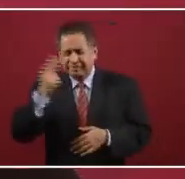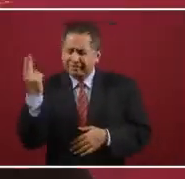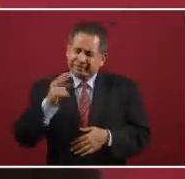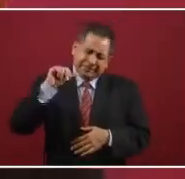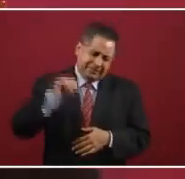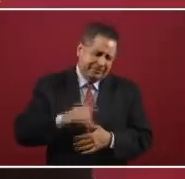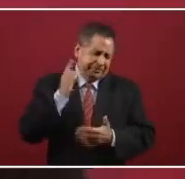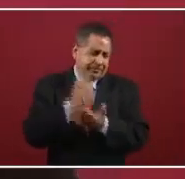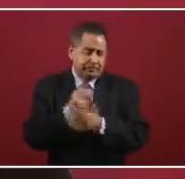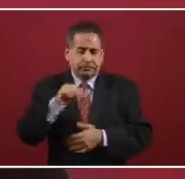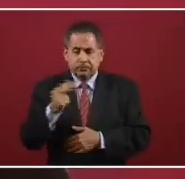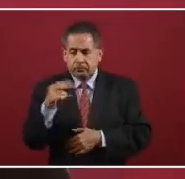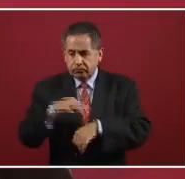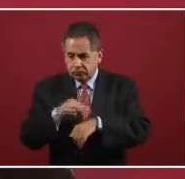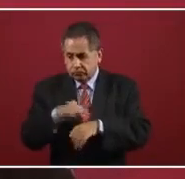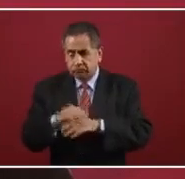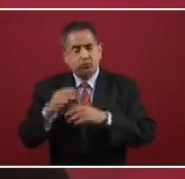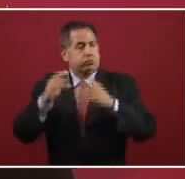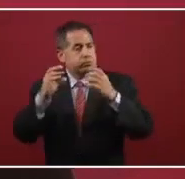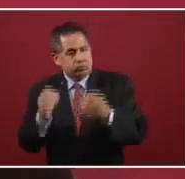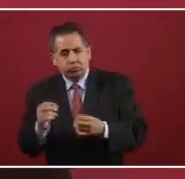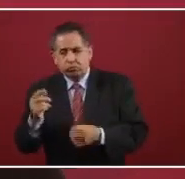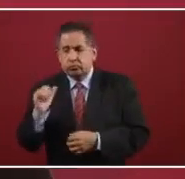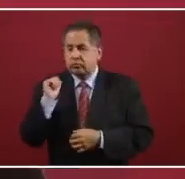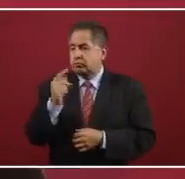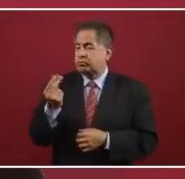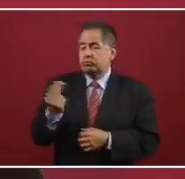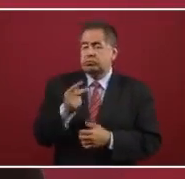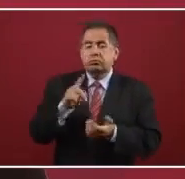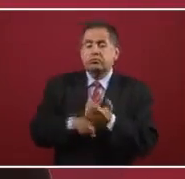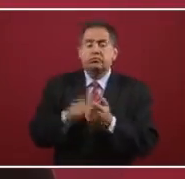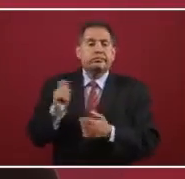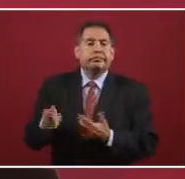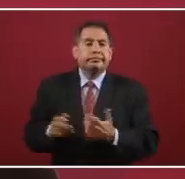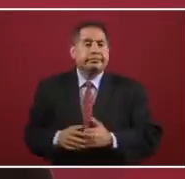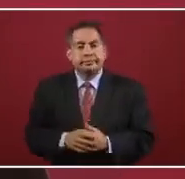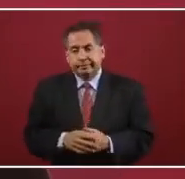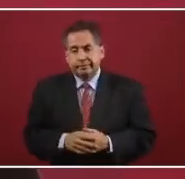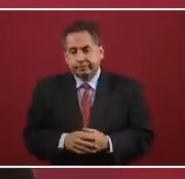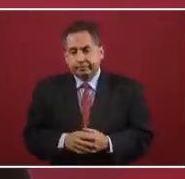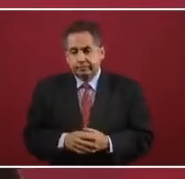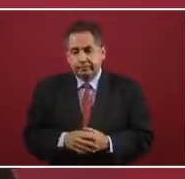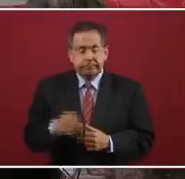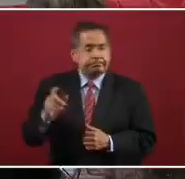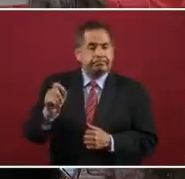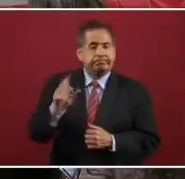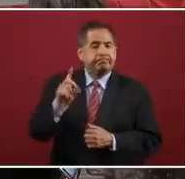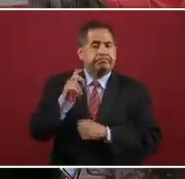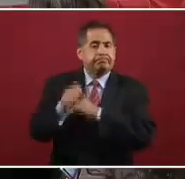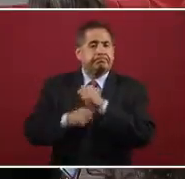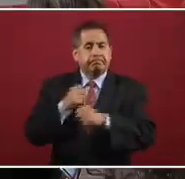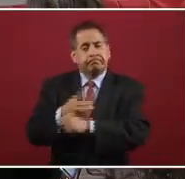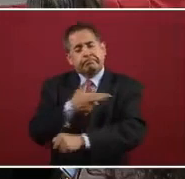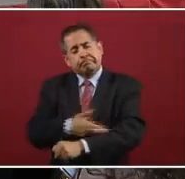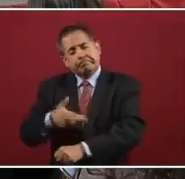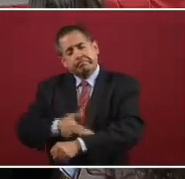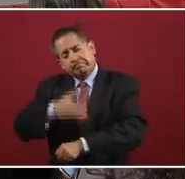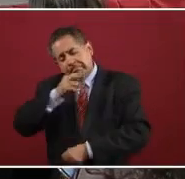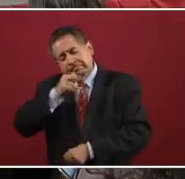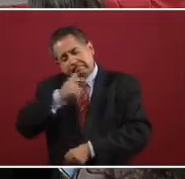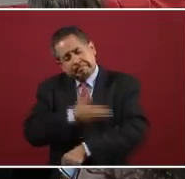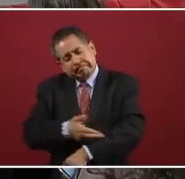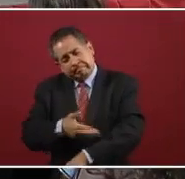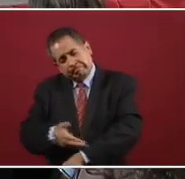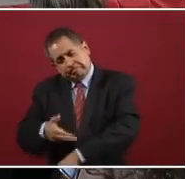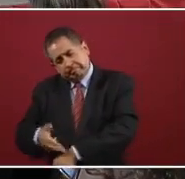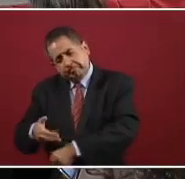médica hasta un asunto que tiene, que es otro caso, que tiene 20, 30 años sin solucionarse. Ese es